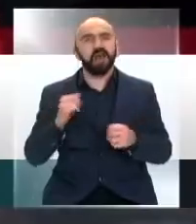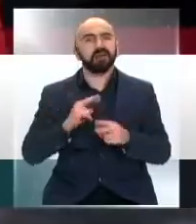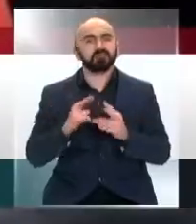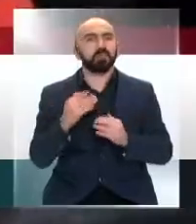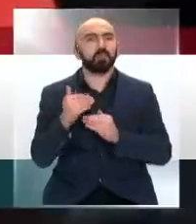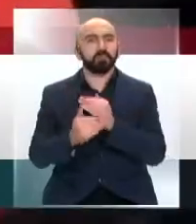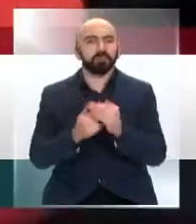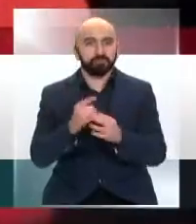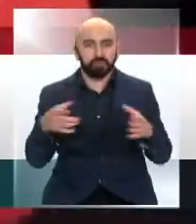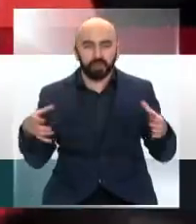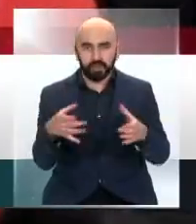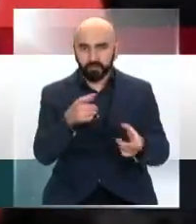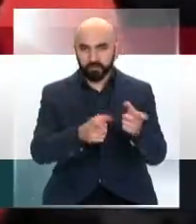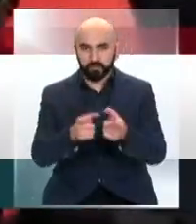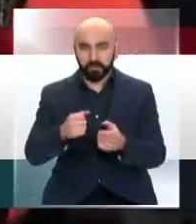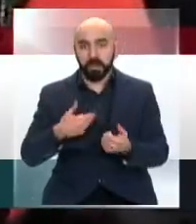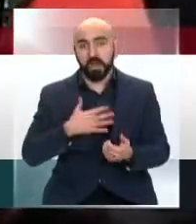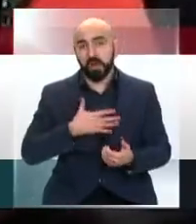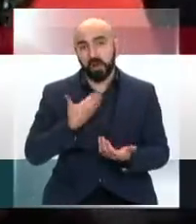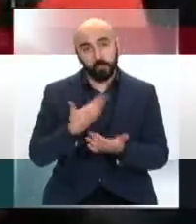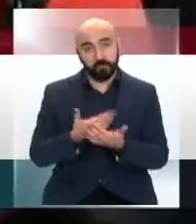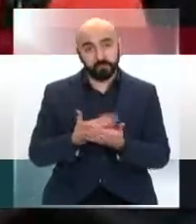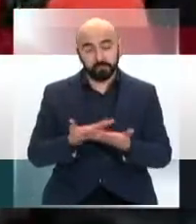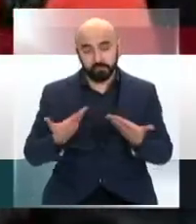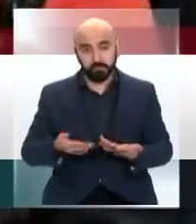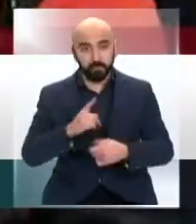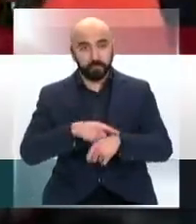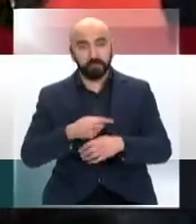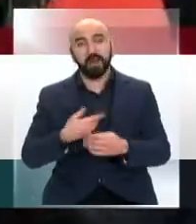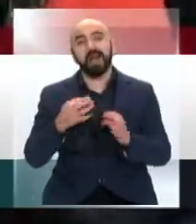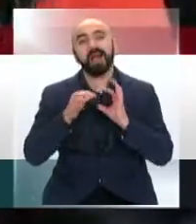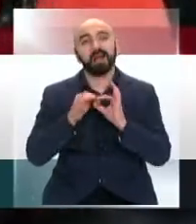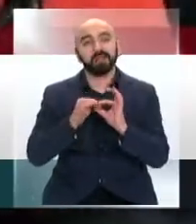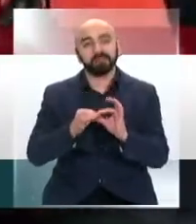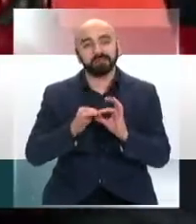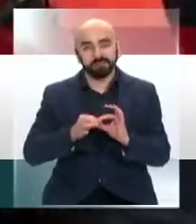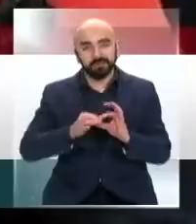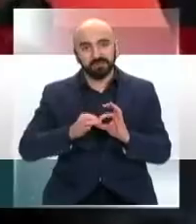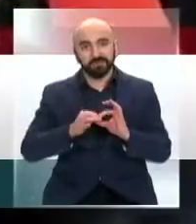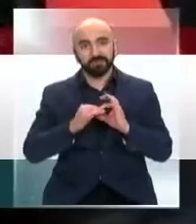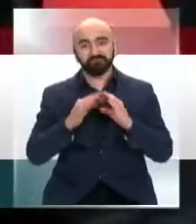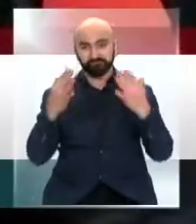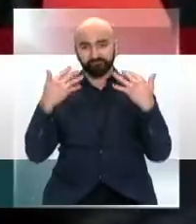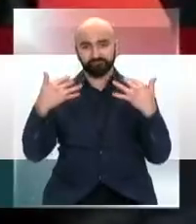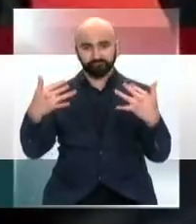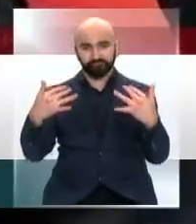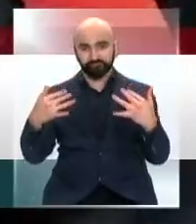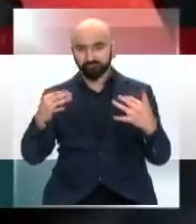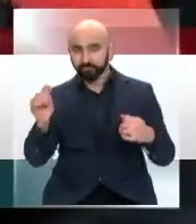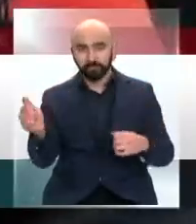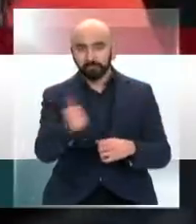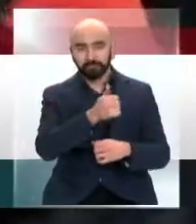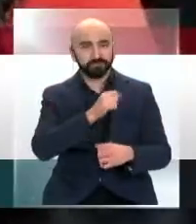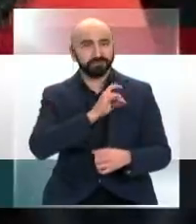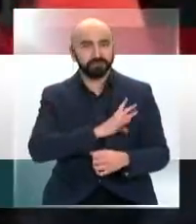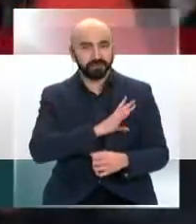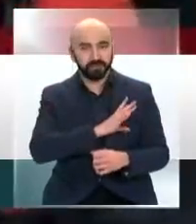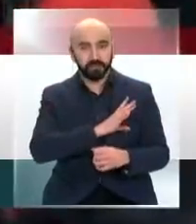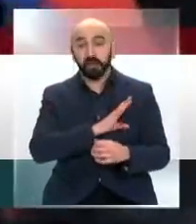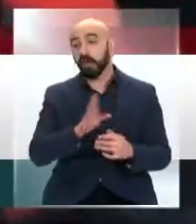aprovechar esta instancia para agradecer ante todo el país a nuestro compañero Daniel Jadue,